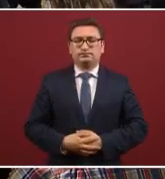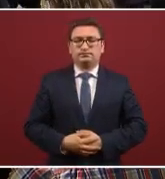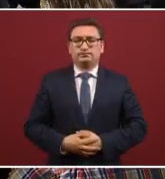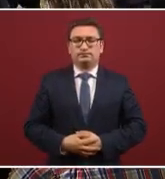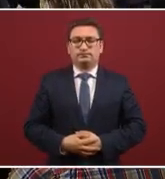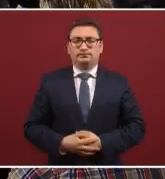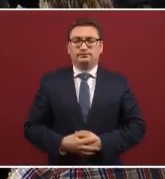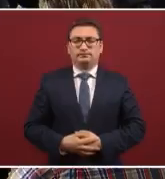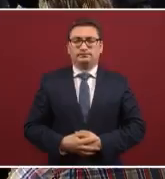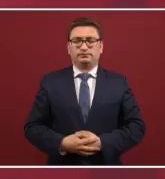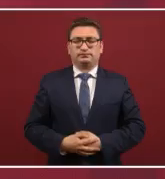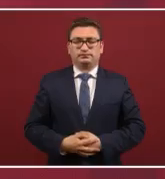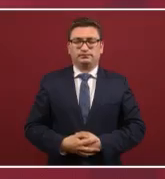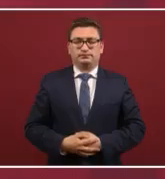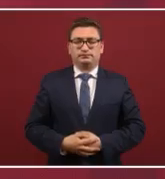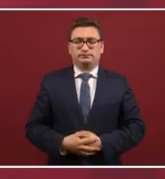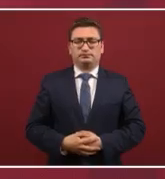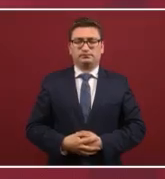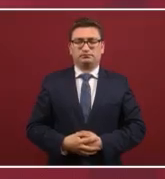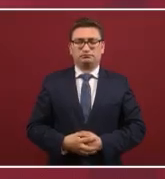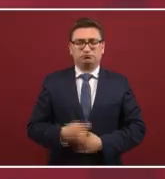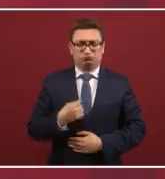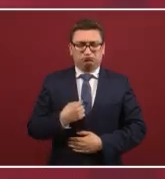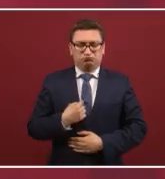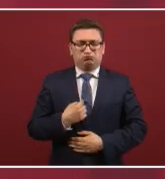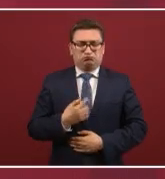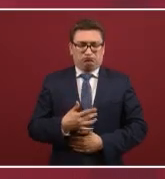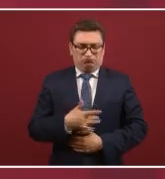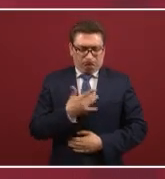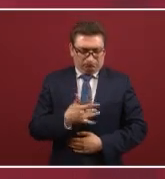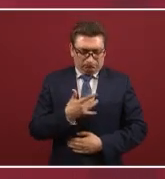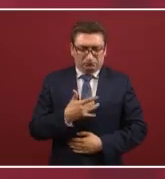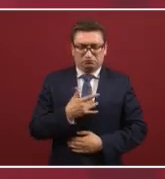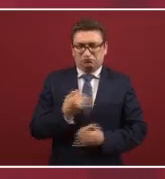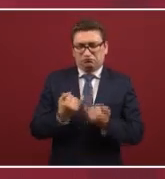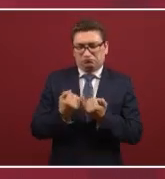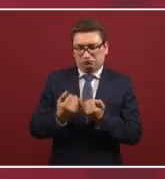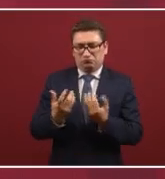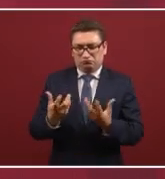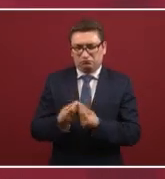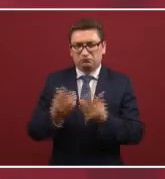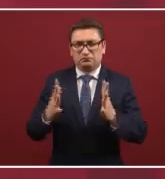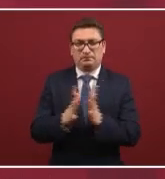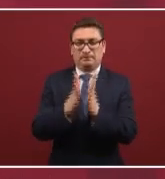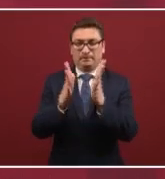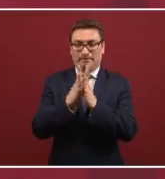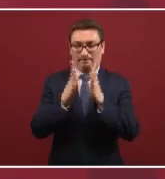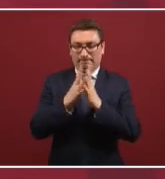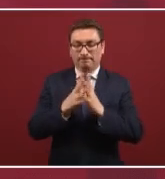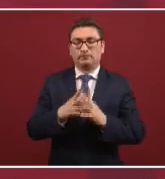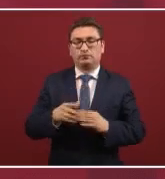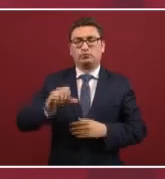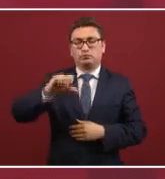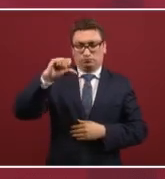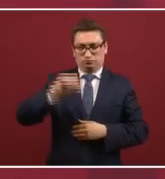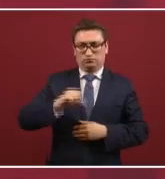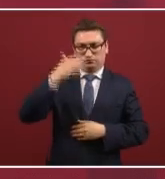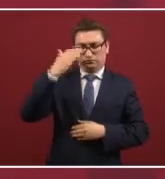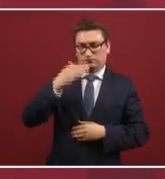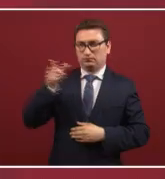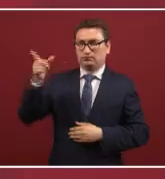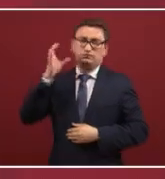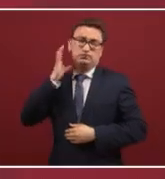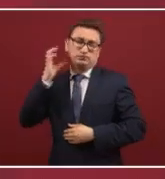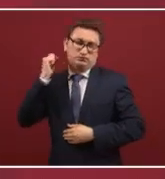de participarles, como ya se ha anticipado acá, que el día de hoy estaremos entregando en el Senado el